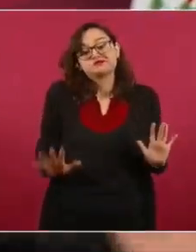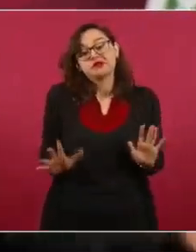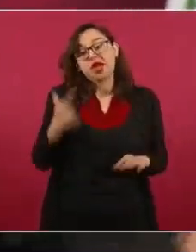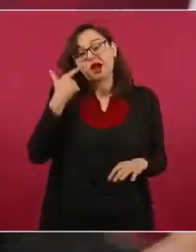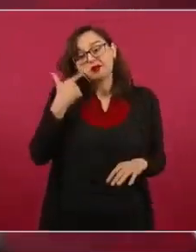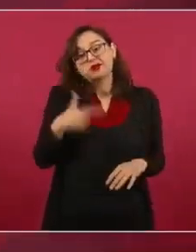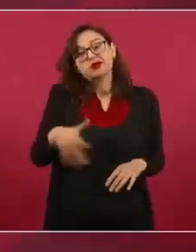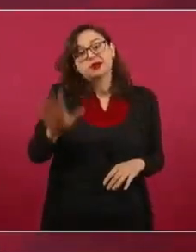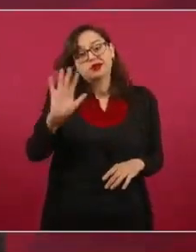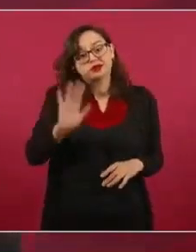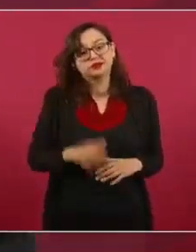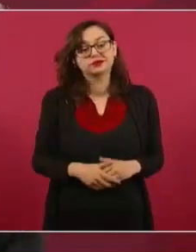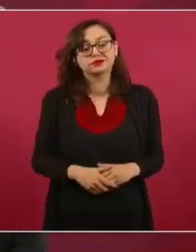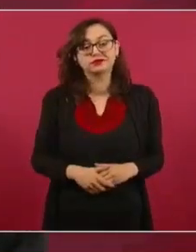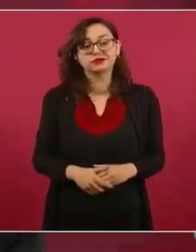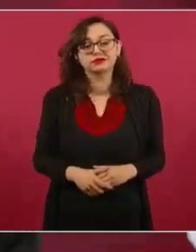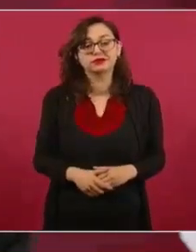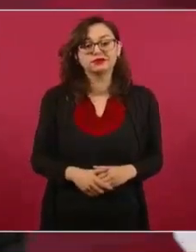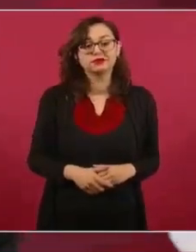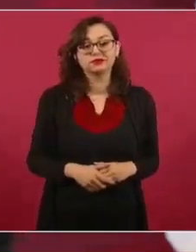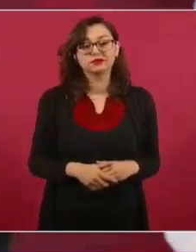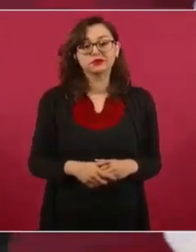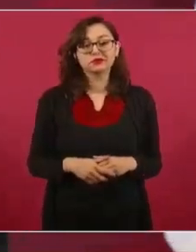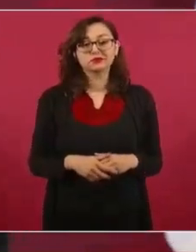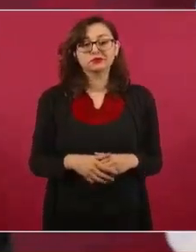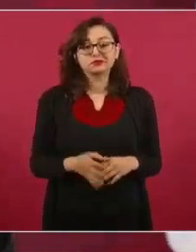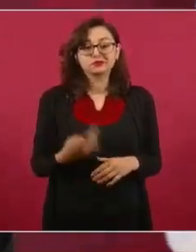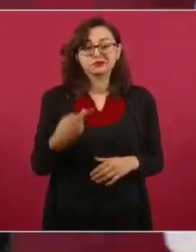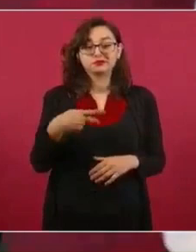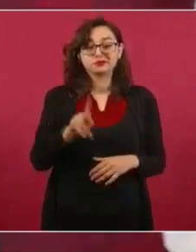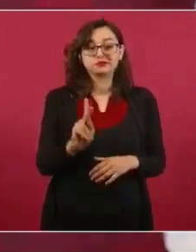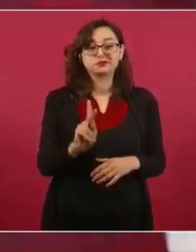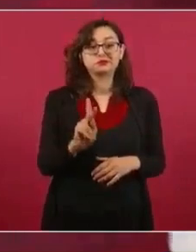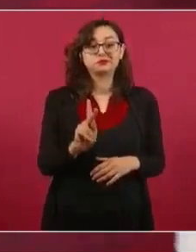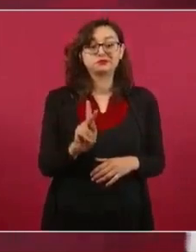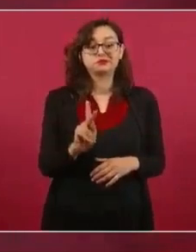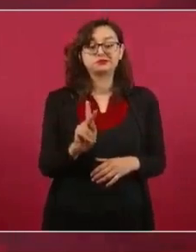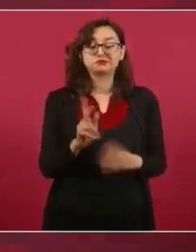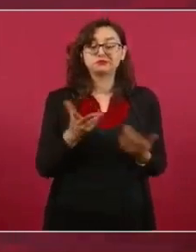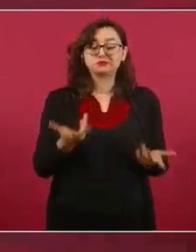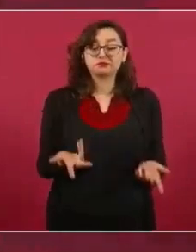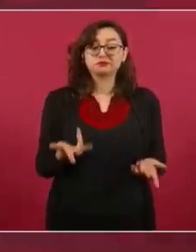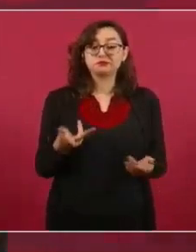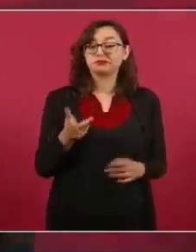todavía, hasta el lunes,